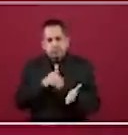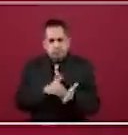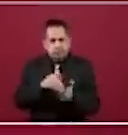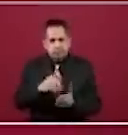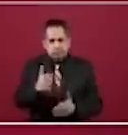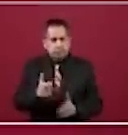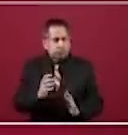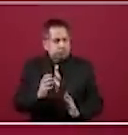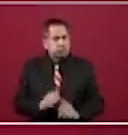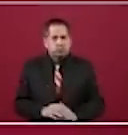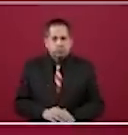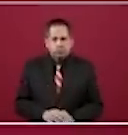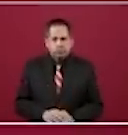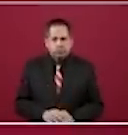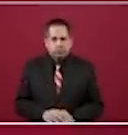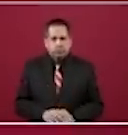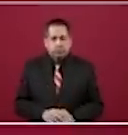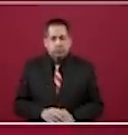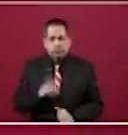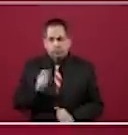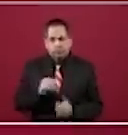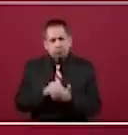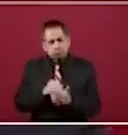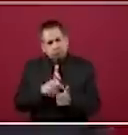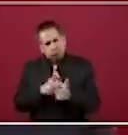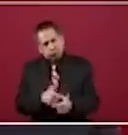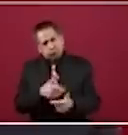5,000 millones de pesos. Si seguimos así,